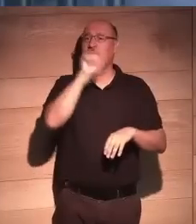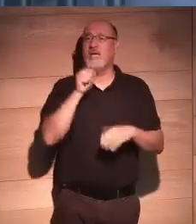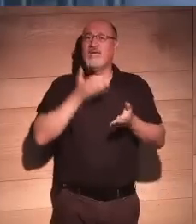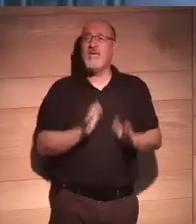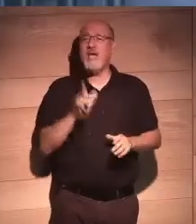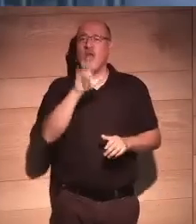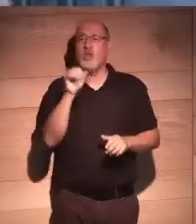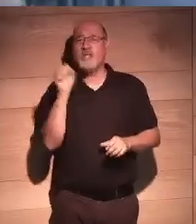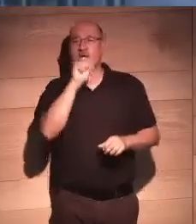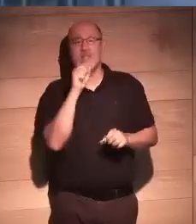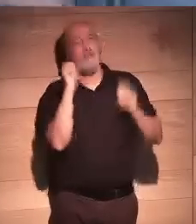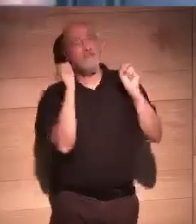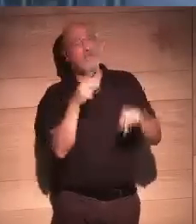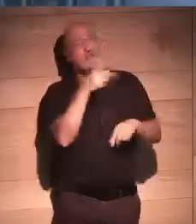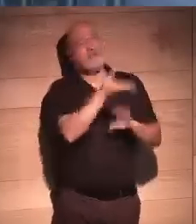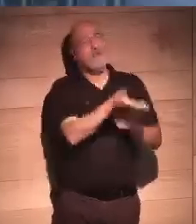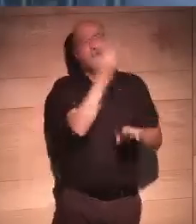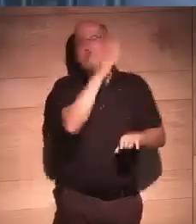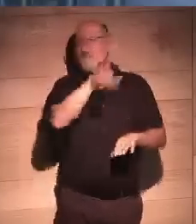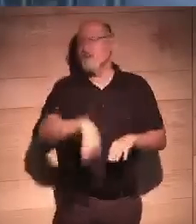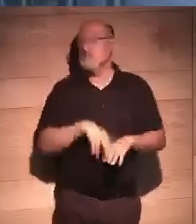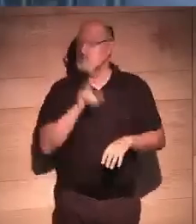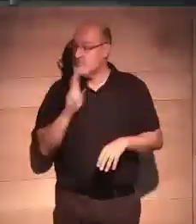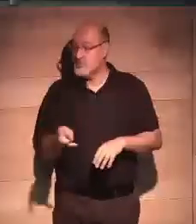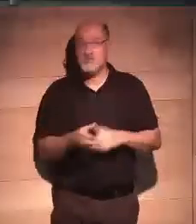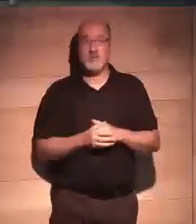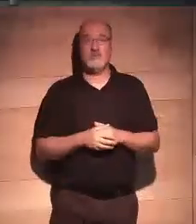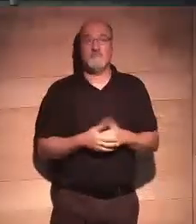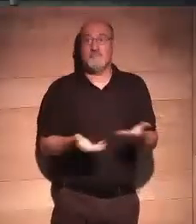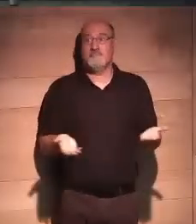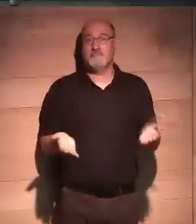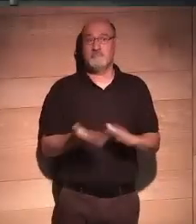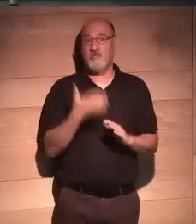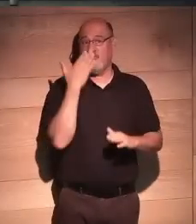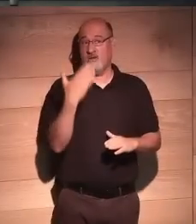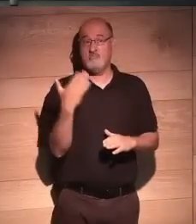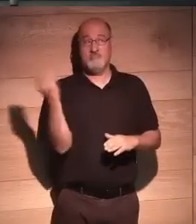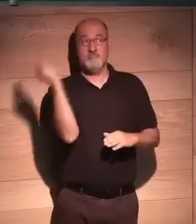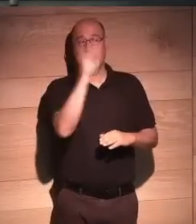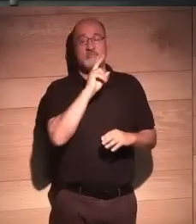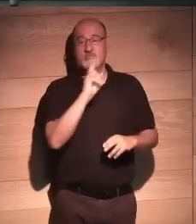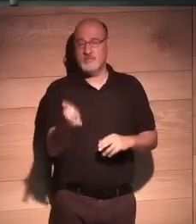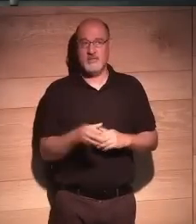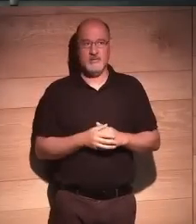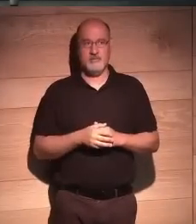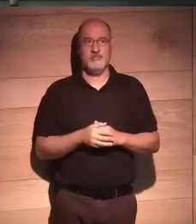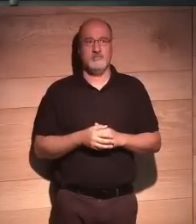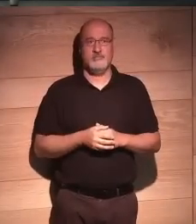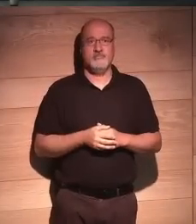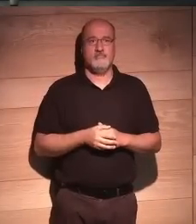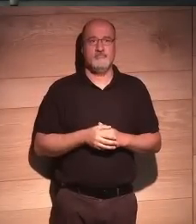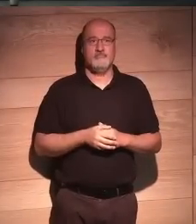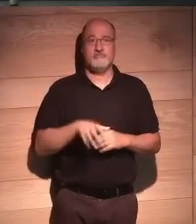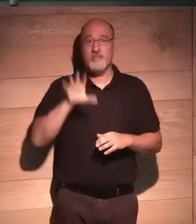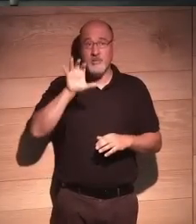que tú? O no, mucho peor que tú, que es peor. Y ella contestaba, ¿no? ¿Qué pasa? Que entonces éramos un